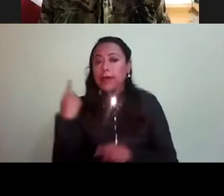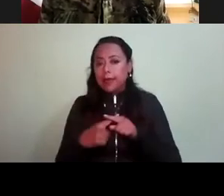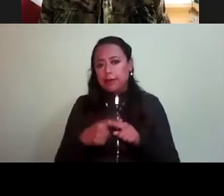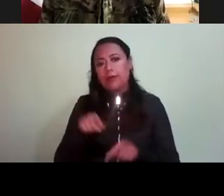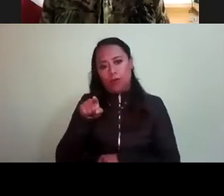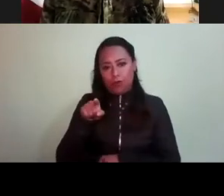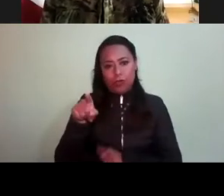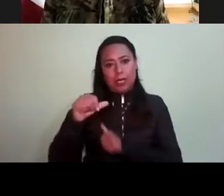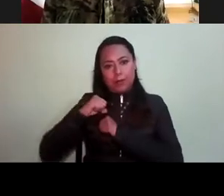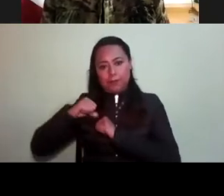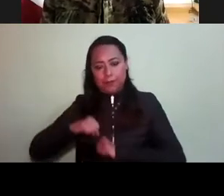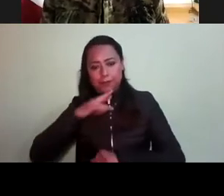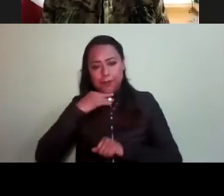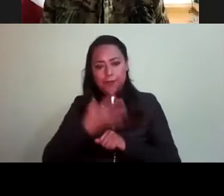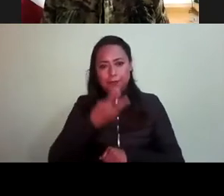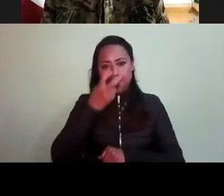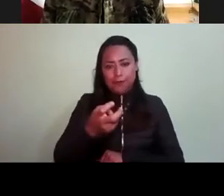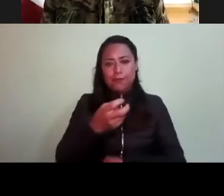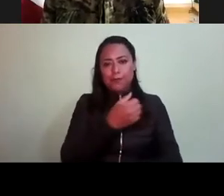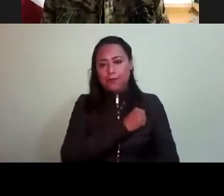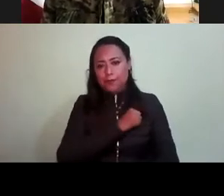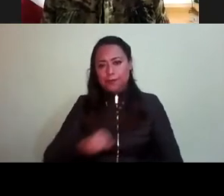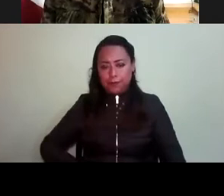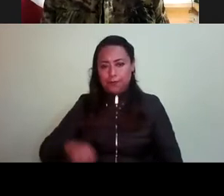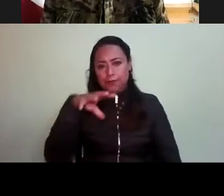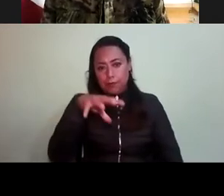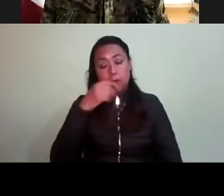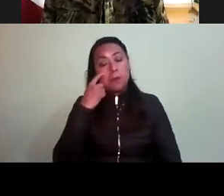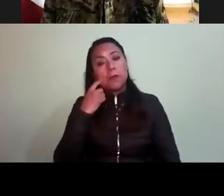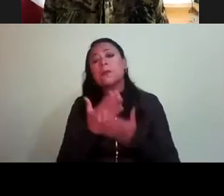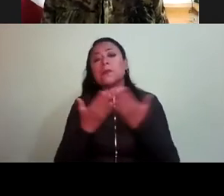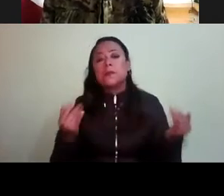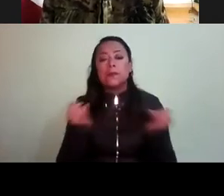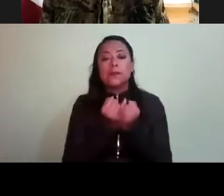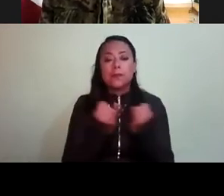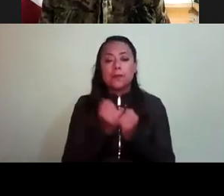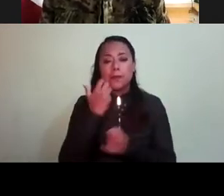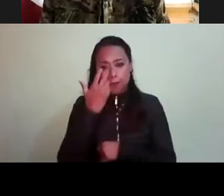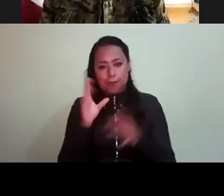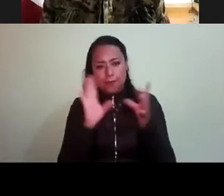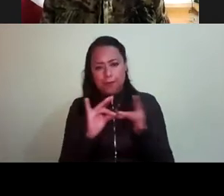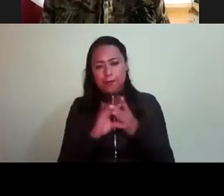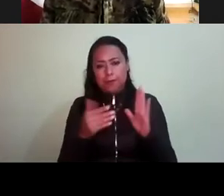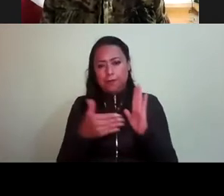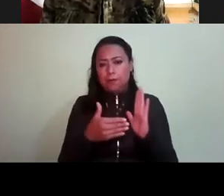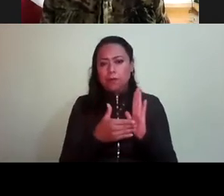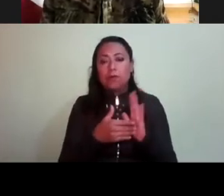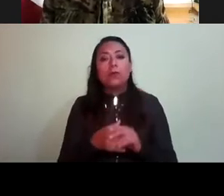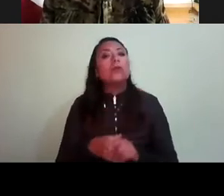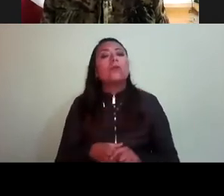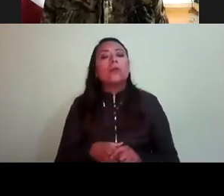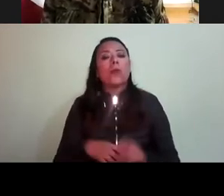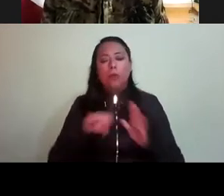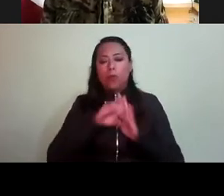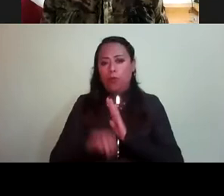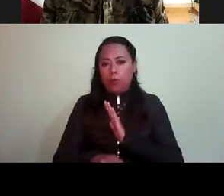demarcación. También quisiera señalar, alcaldesa, el tema, uno